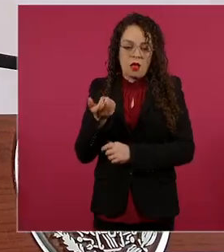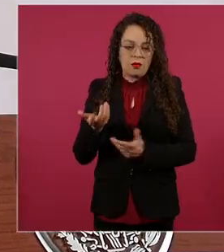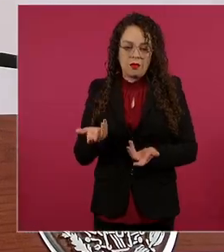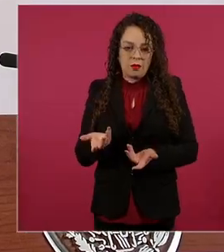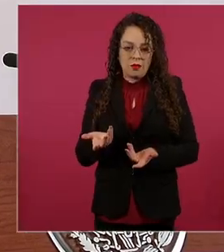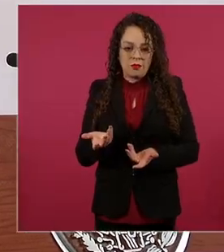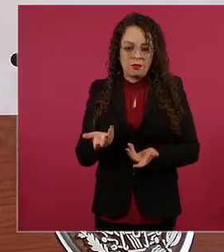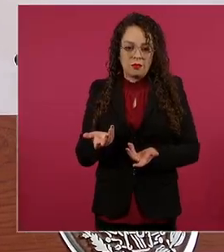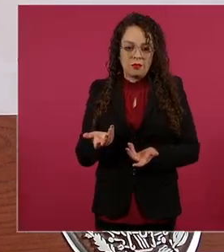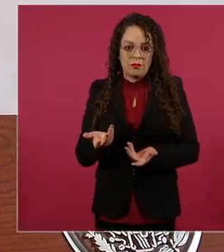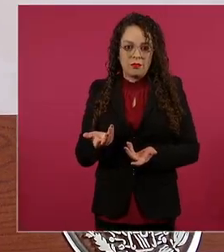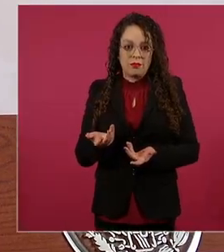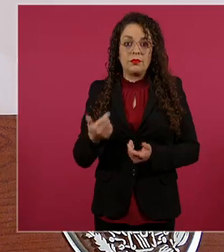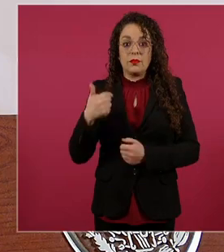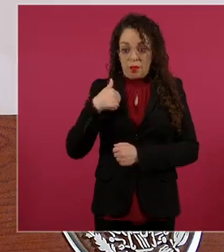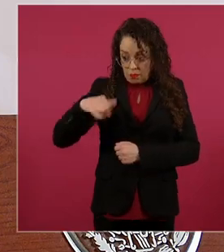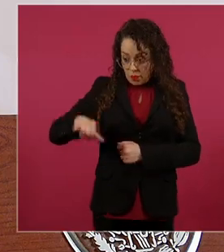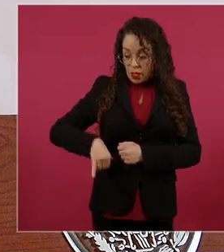Enterarme